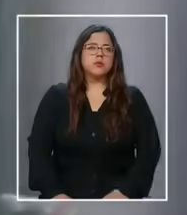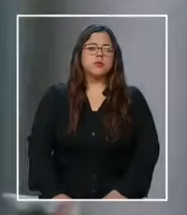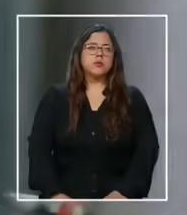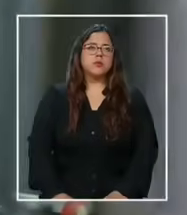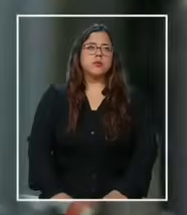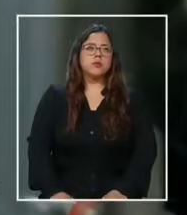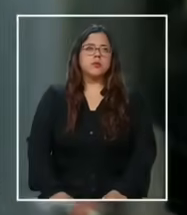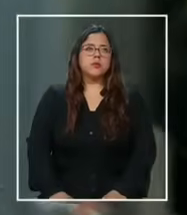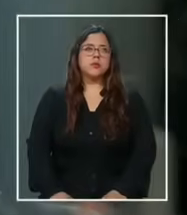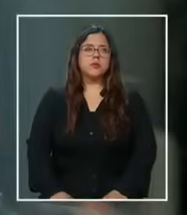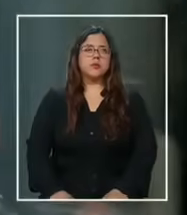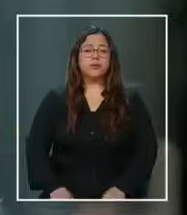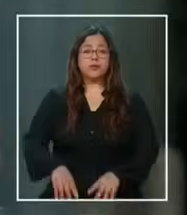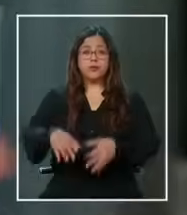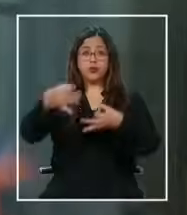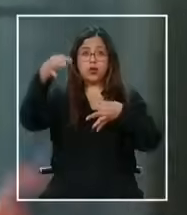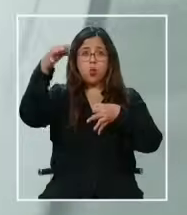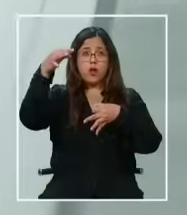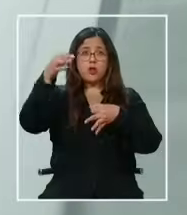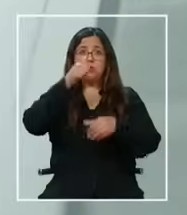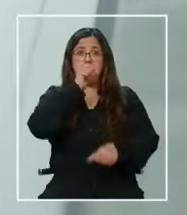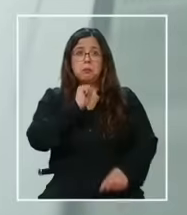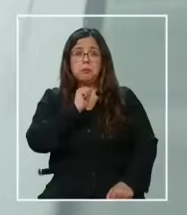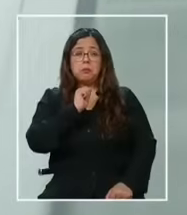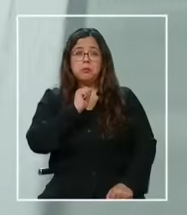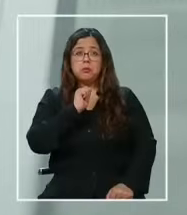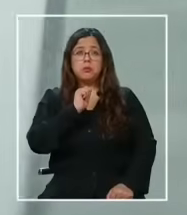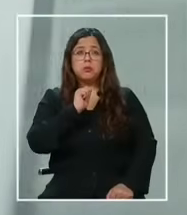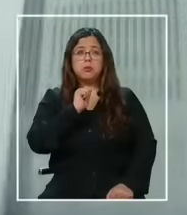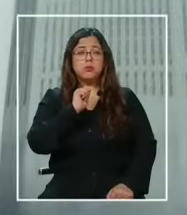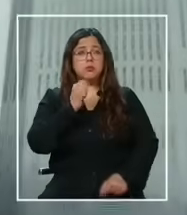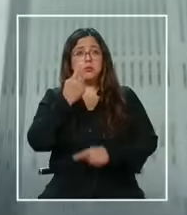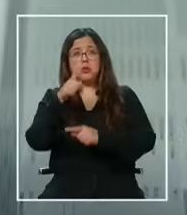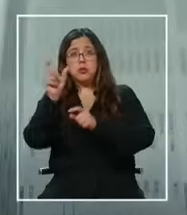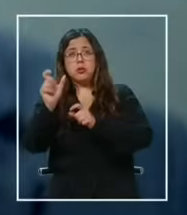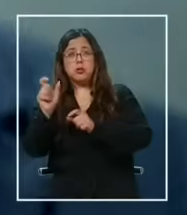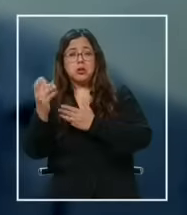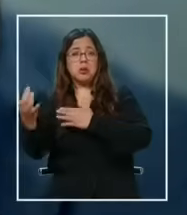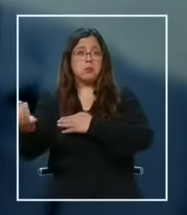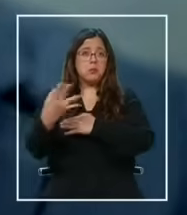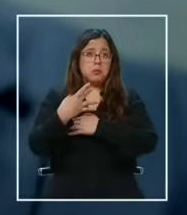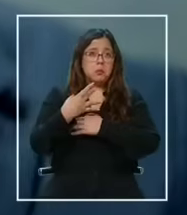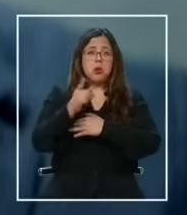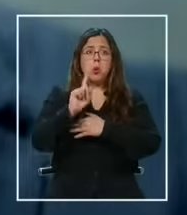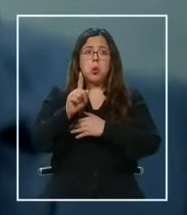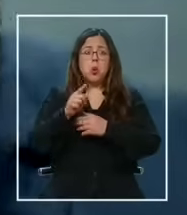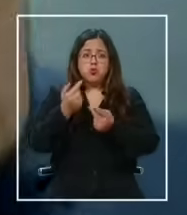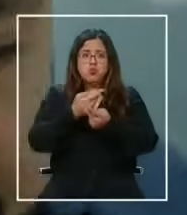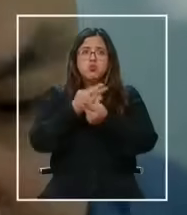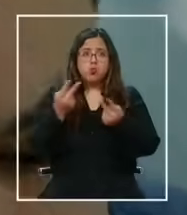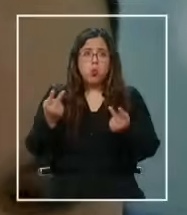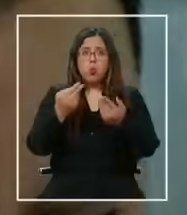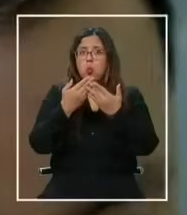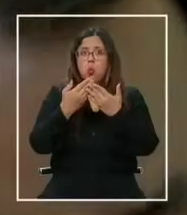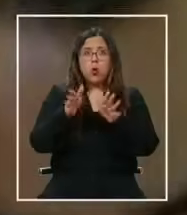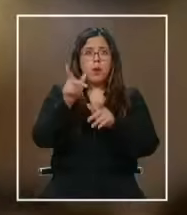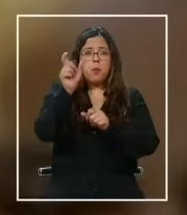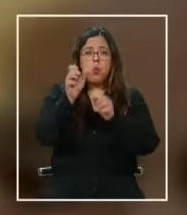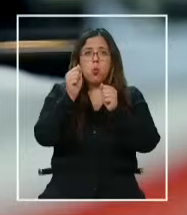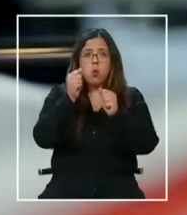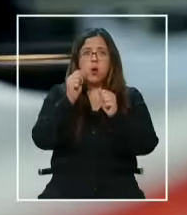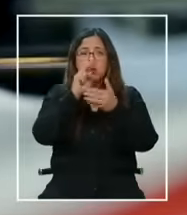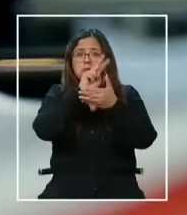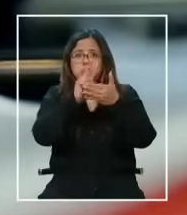ingresos estos documentos no son privados ni entregados por una anónima 24 horas son papeles públicos a los que cualquiera puede